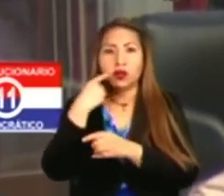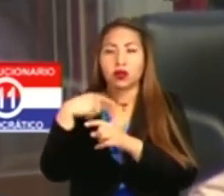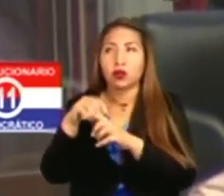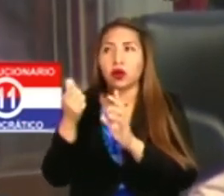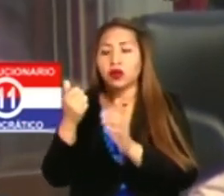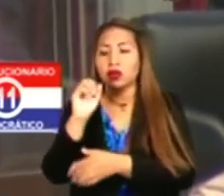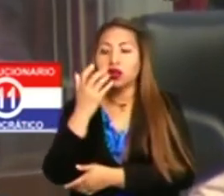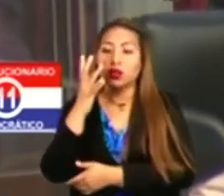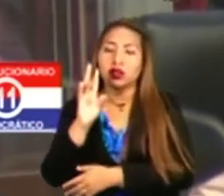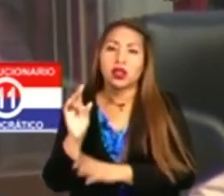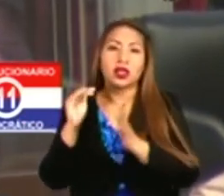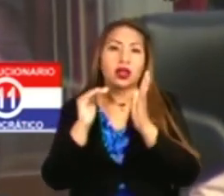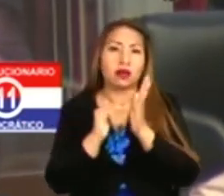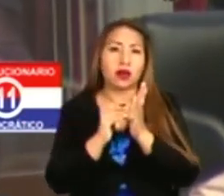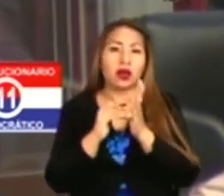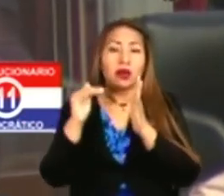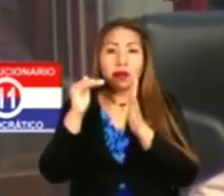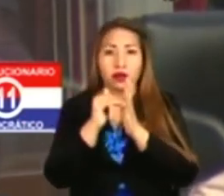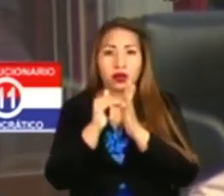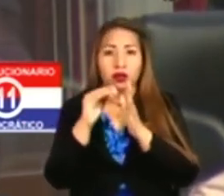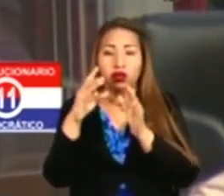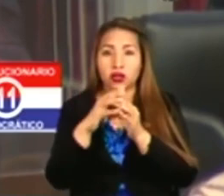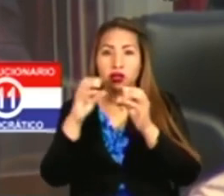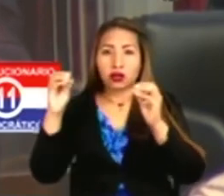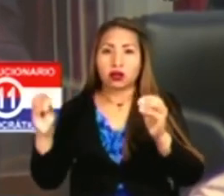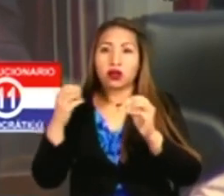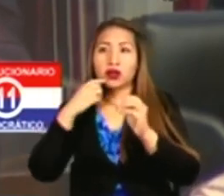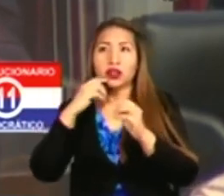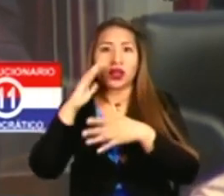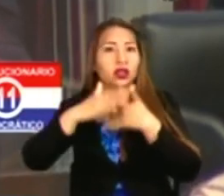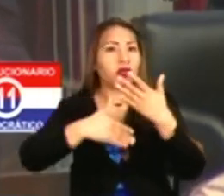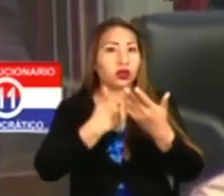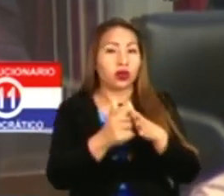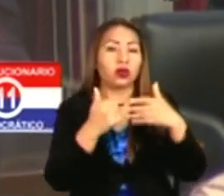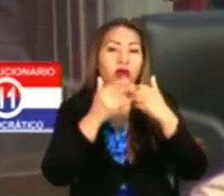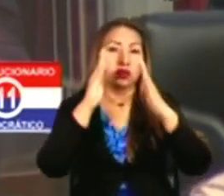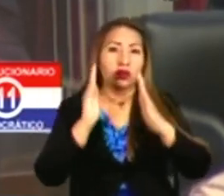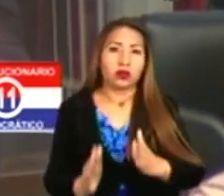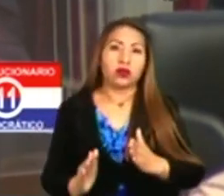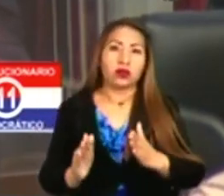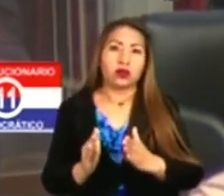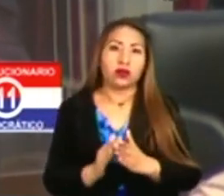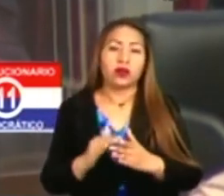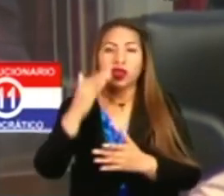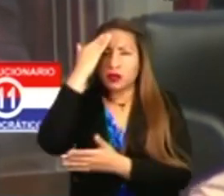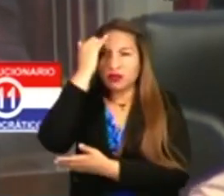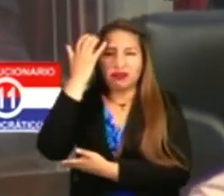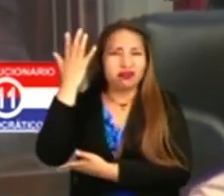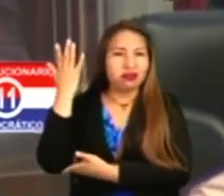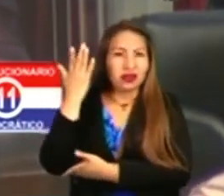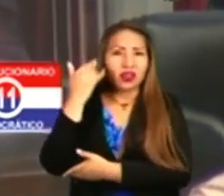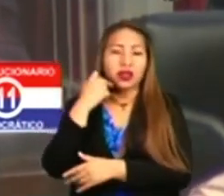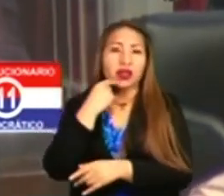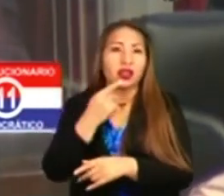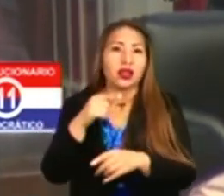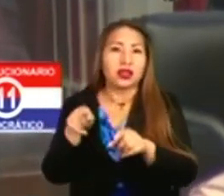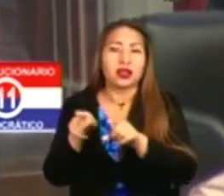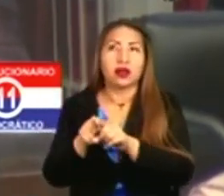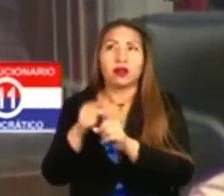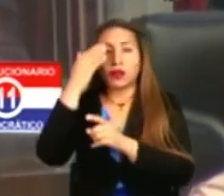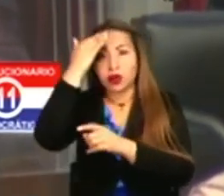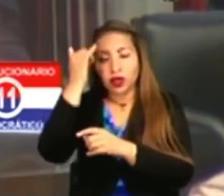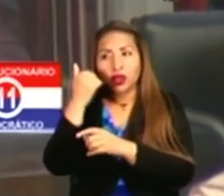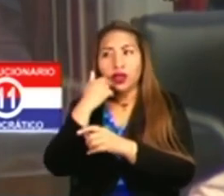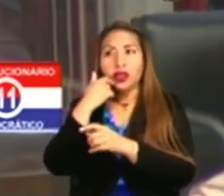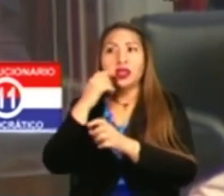17.000 millones de dólares a todos los panameños. ¿Por qué? Porque lo administraron los panameños. Cuando decían